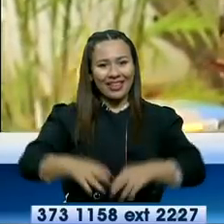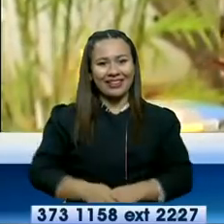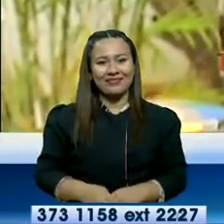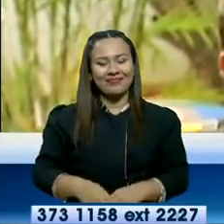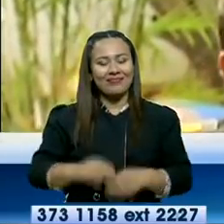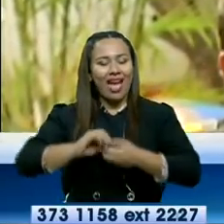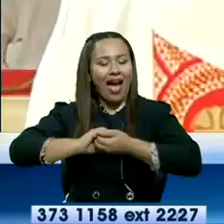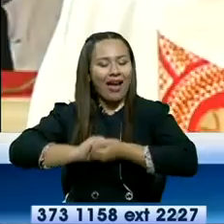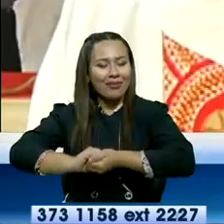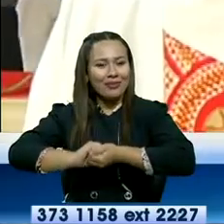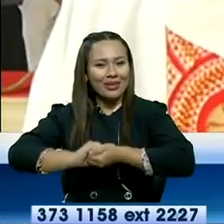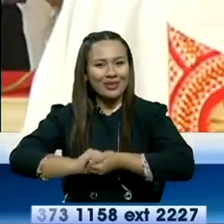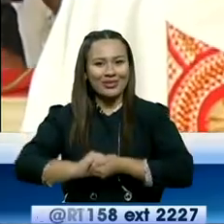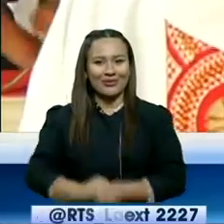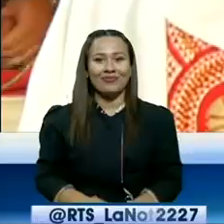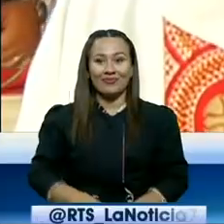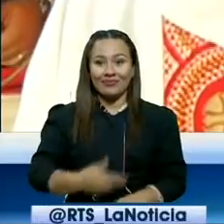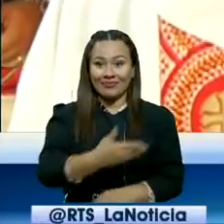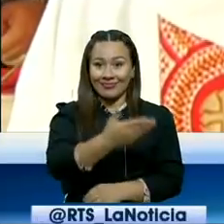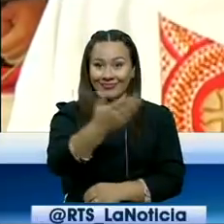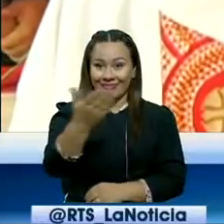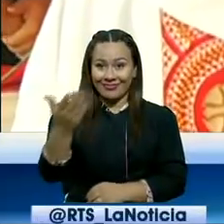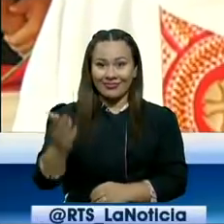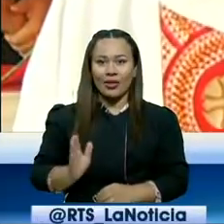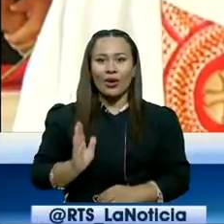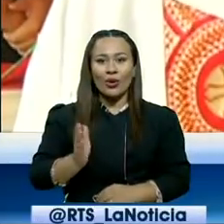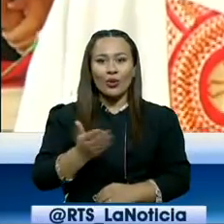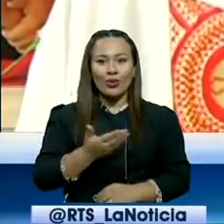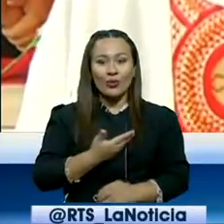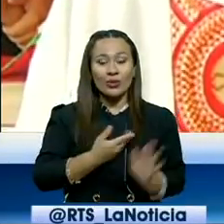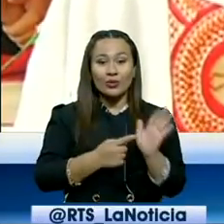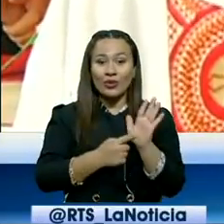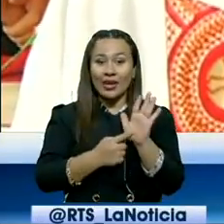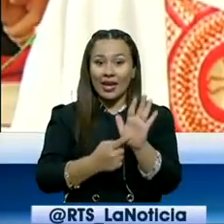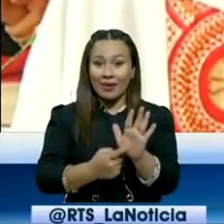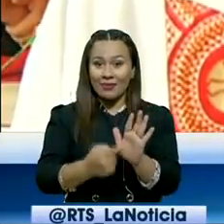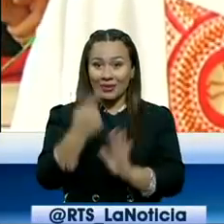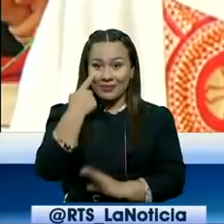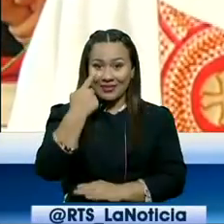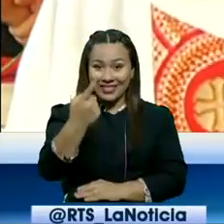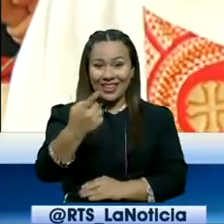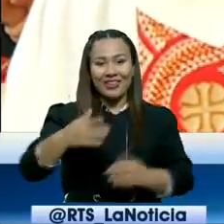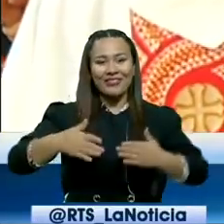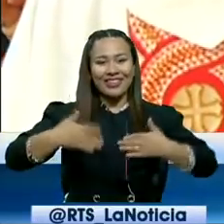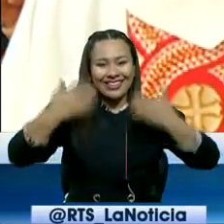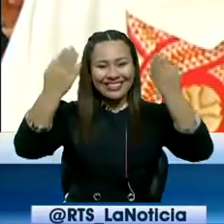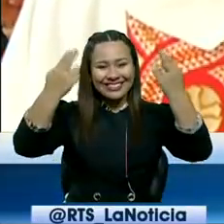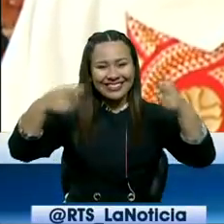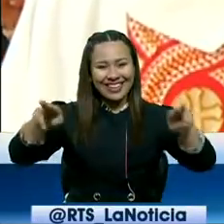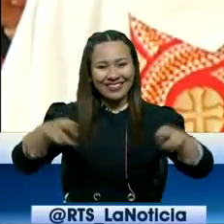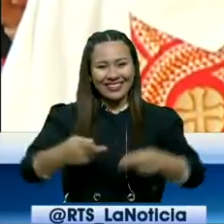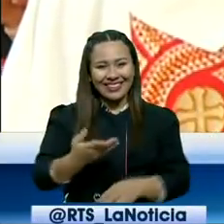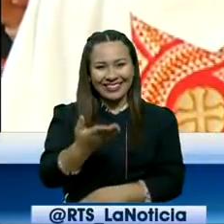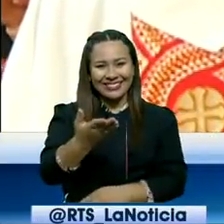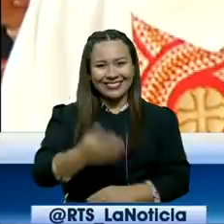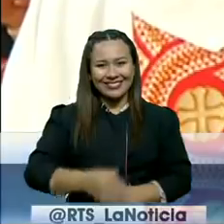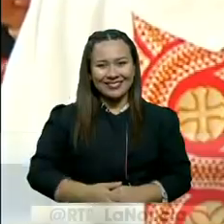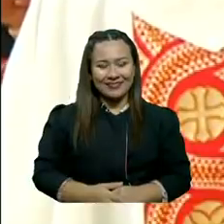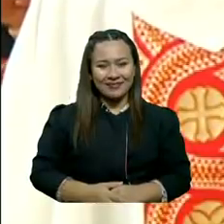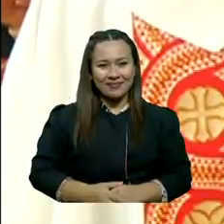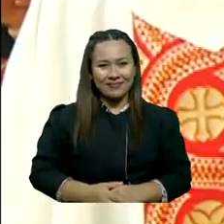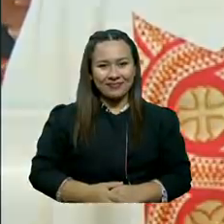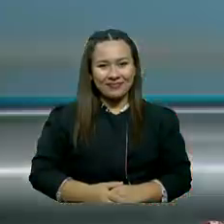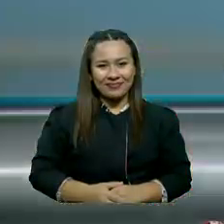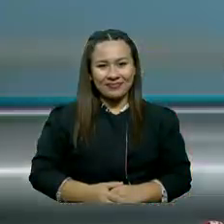entre amigos y con ustedes, nuestro fiel público. Feliz Navidad, informó Julio César Saona.